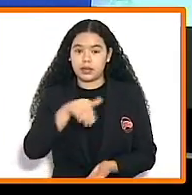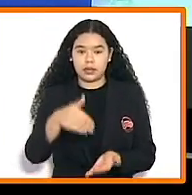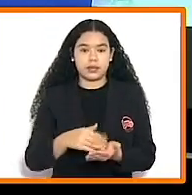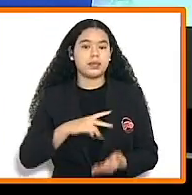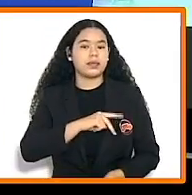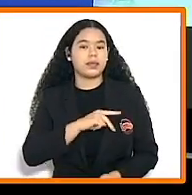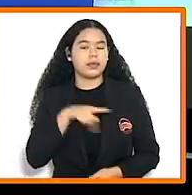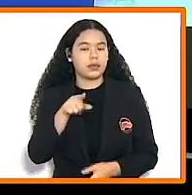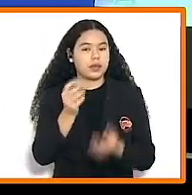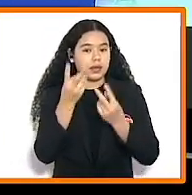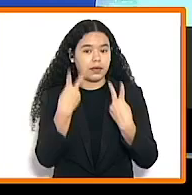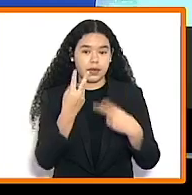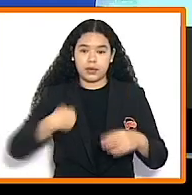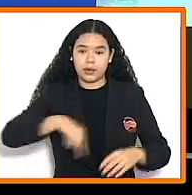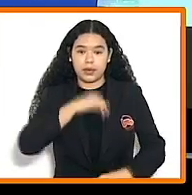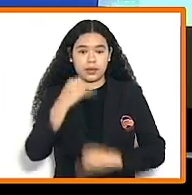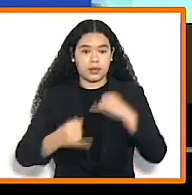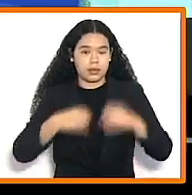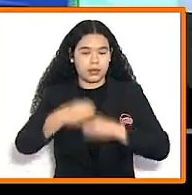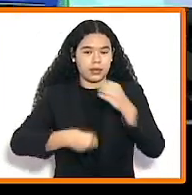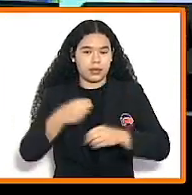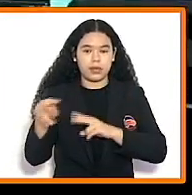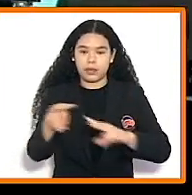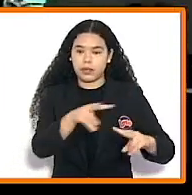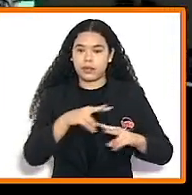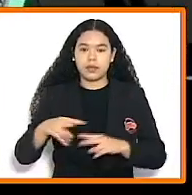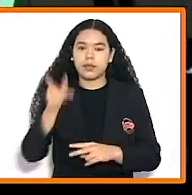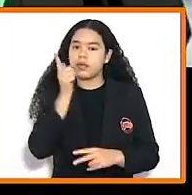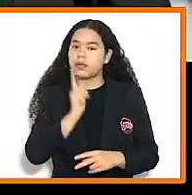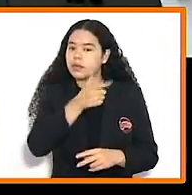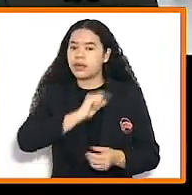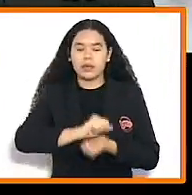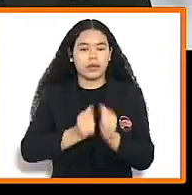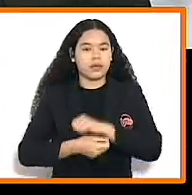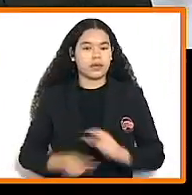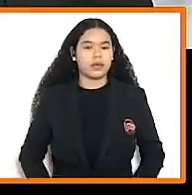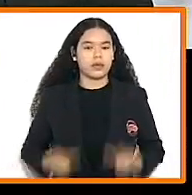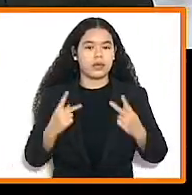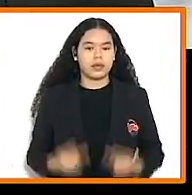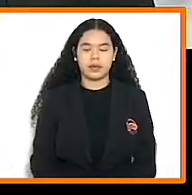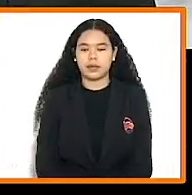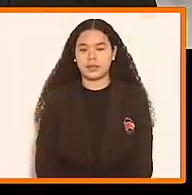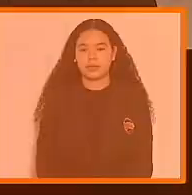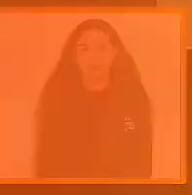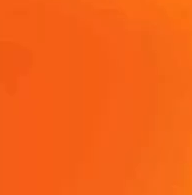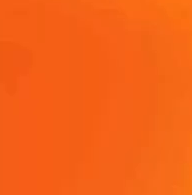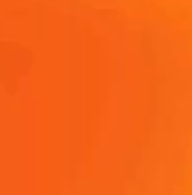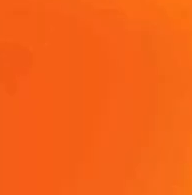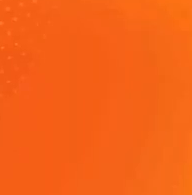de nuestro último sorteo en vivo. ¡Loto, te cambia la vida! ¡Ay, qué bonito!